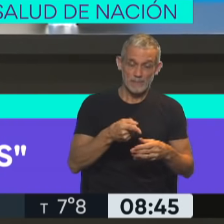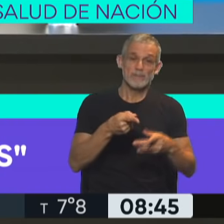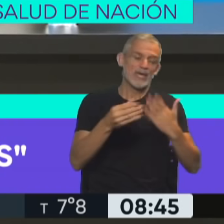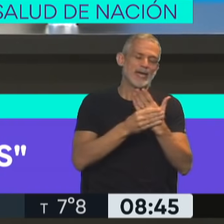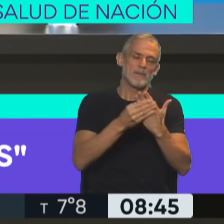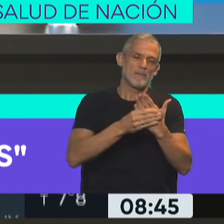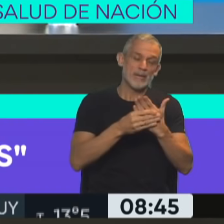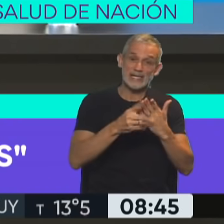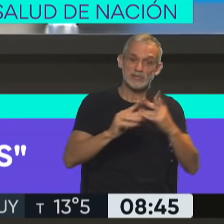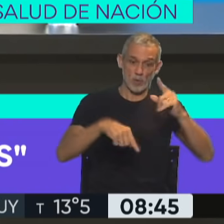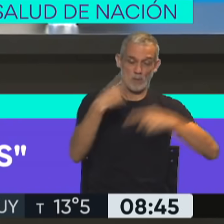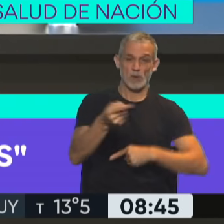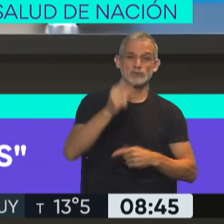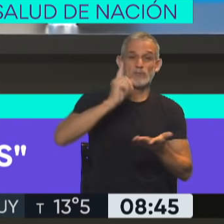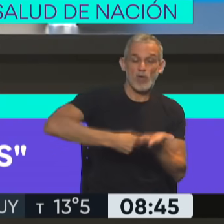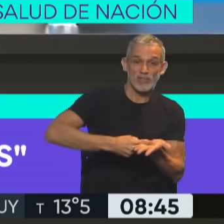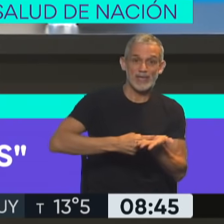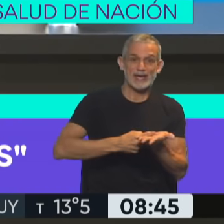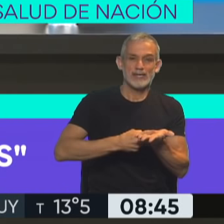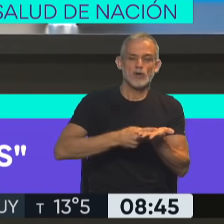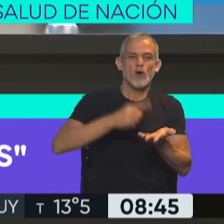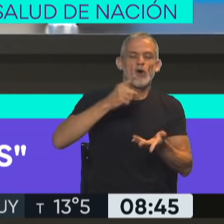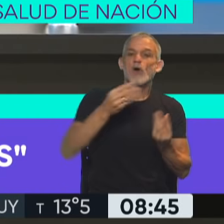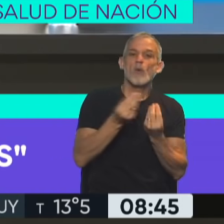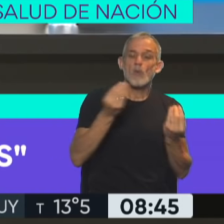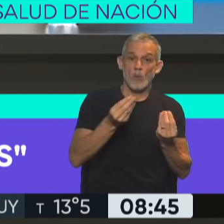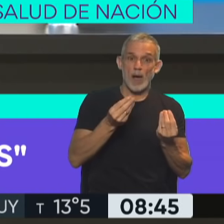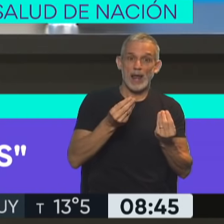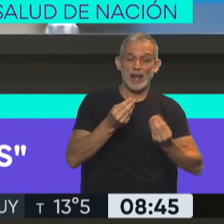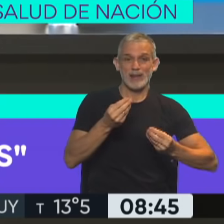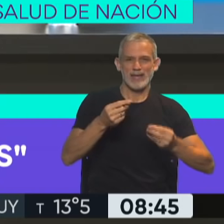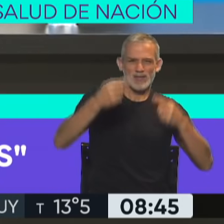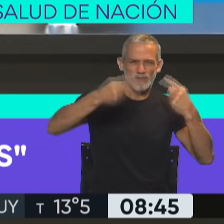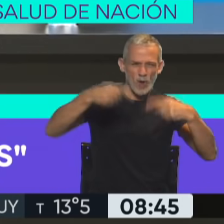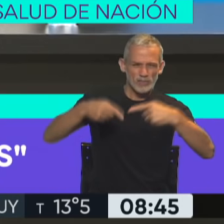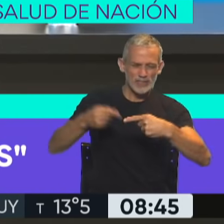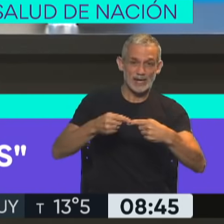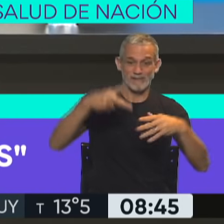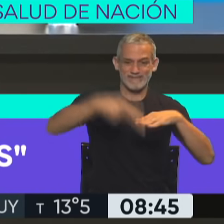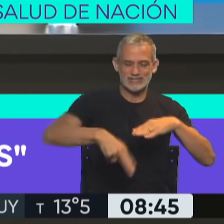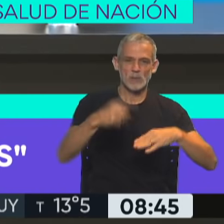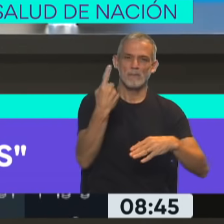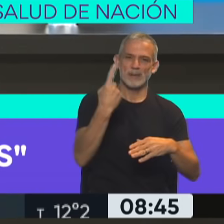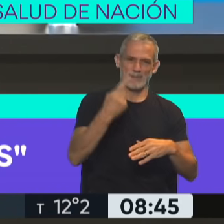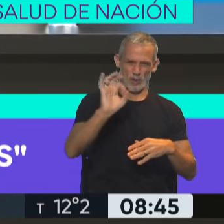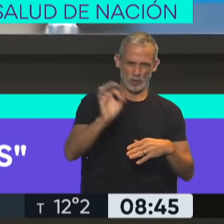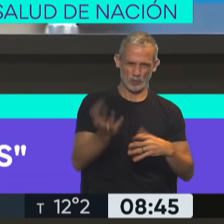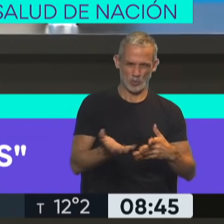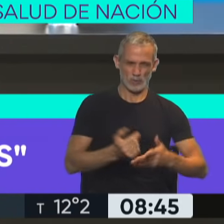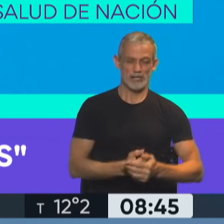marco en el próximo DNU y la decisión administrativa de fronteras que vence el 1 de octubre.